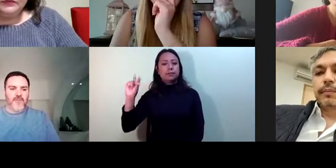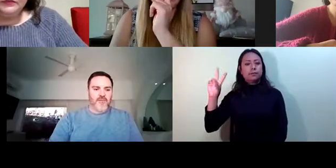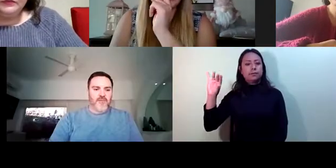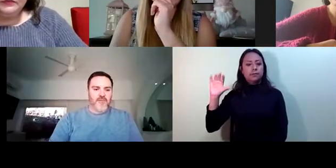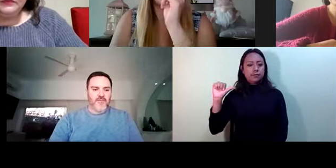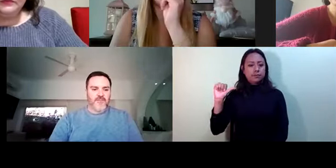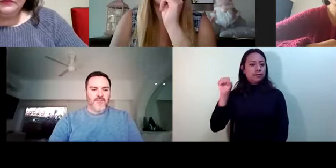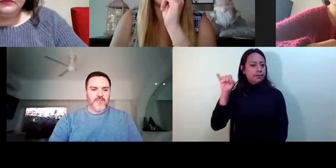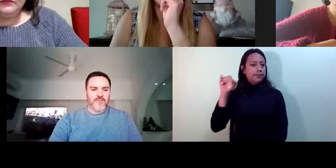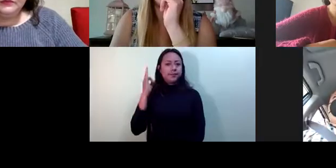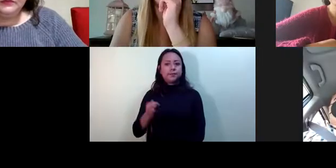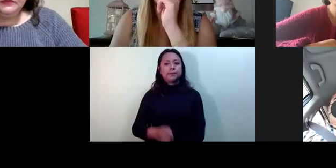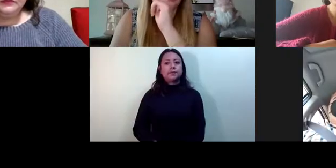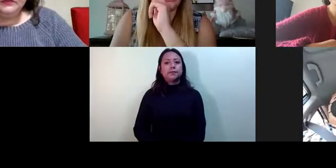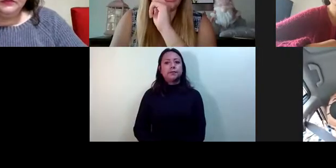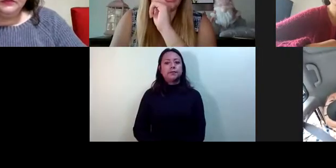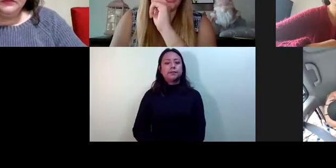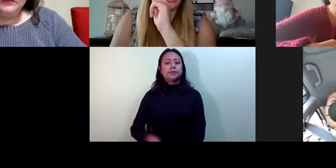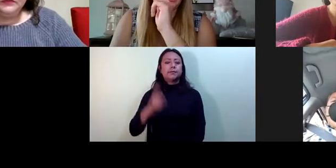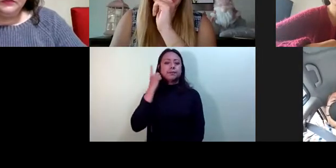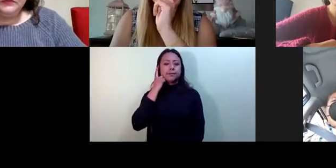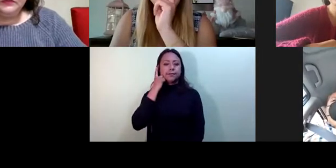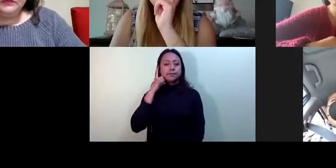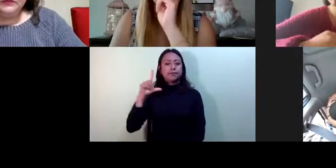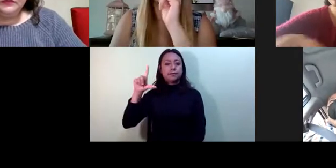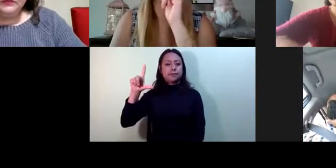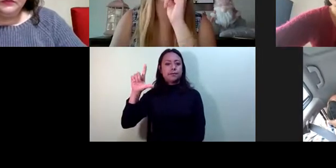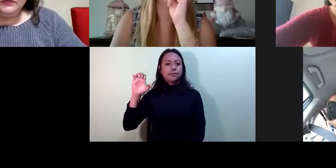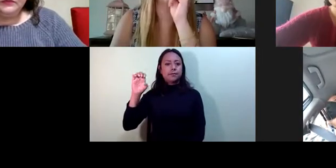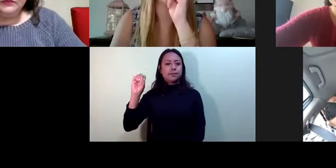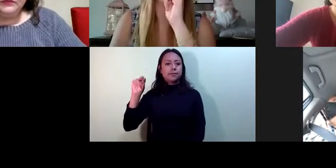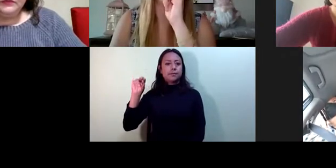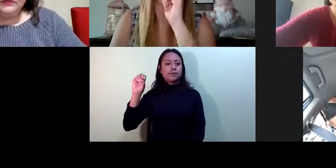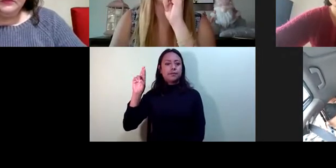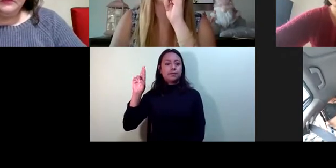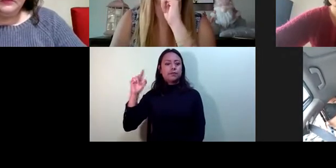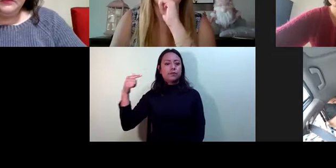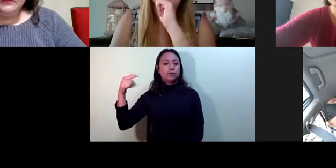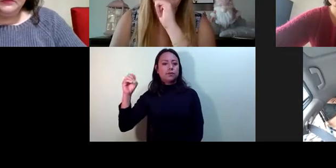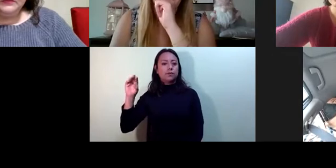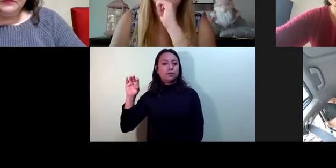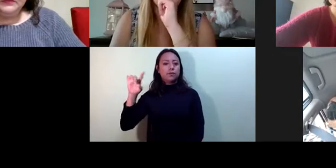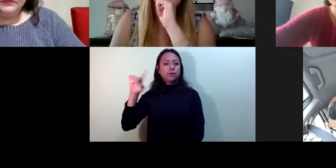Marta Ávila, a favor. Diputada Leonor Gómez Otegui.